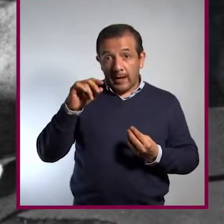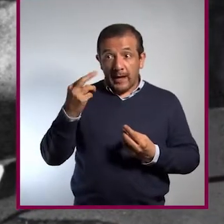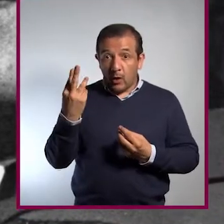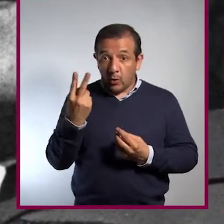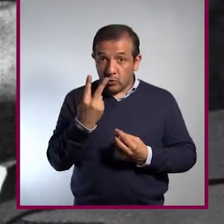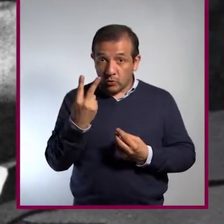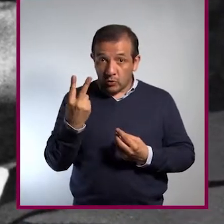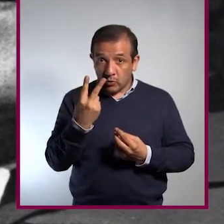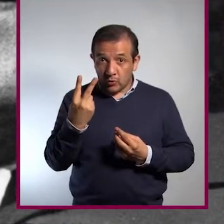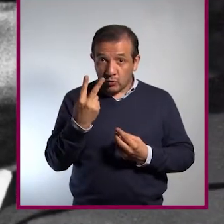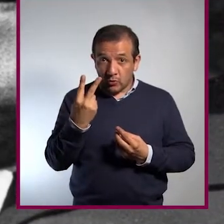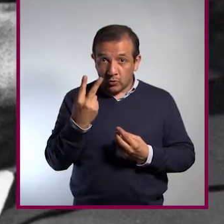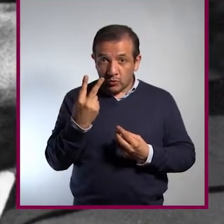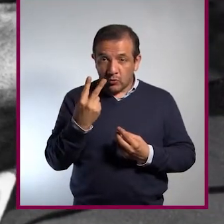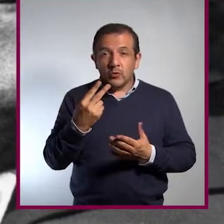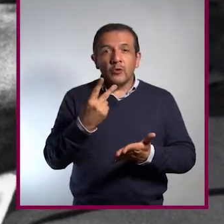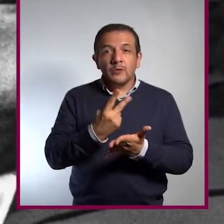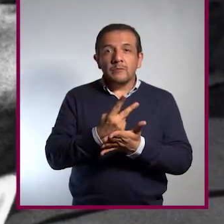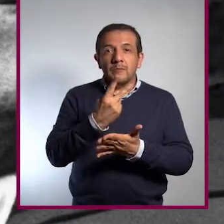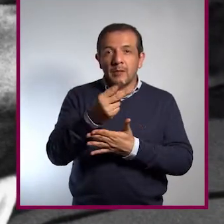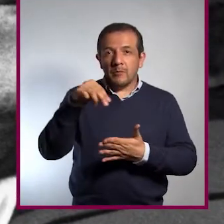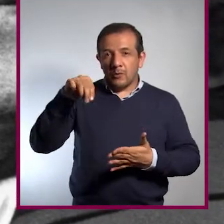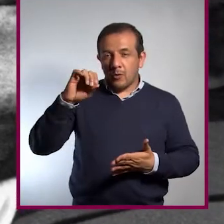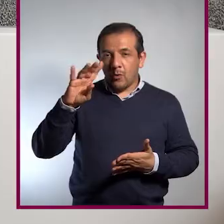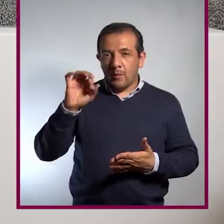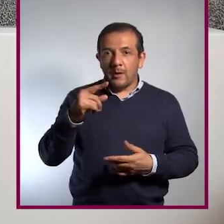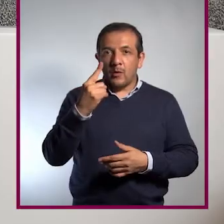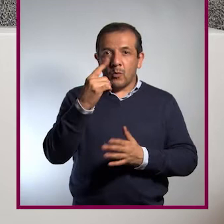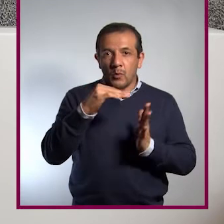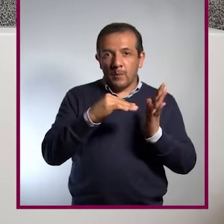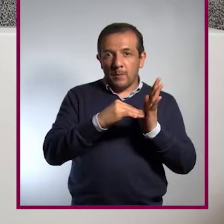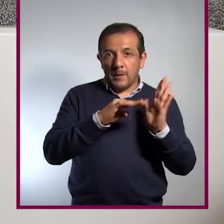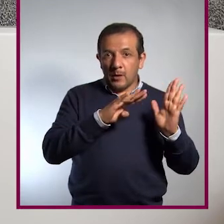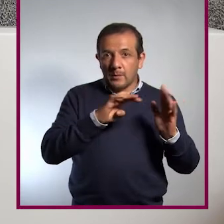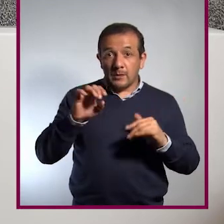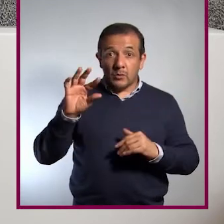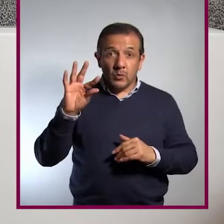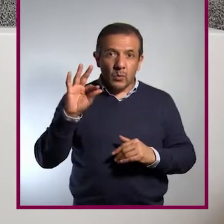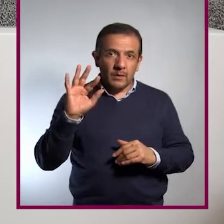Florey, recibieron el Premio Nobel de Medicina en